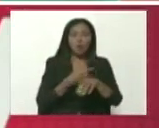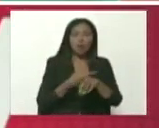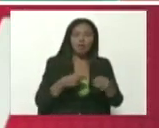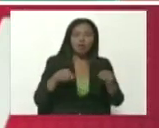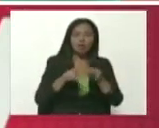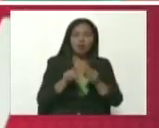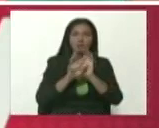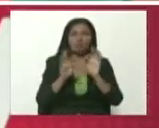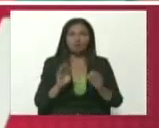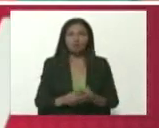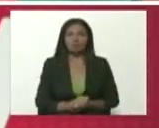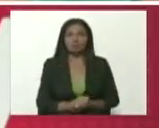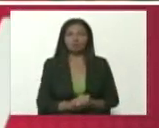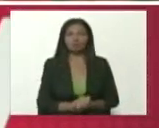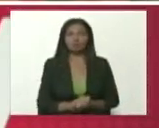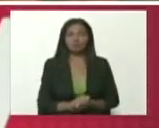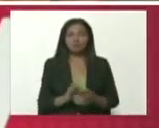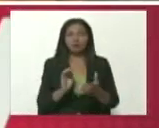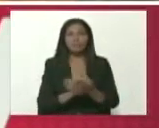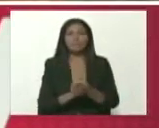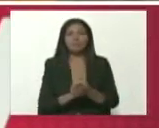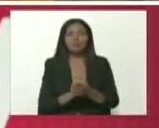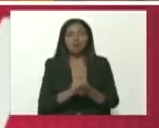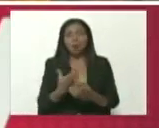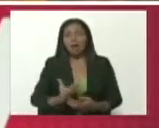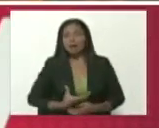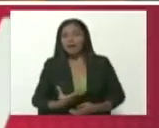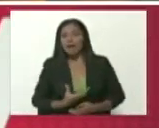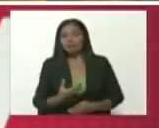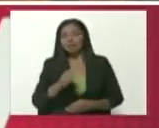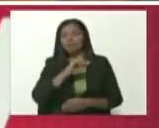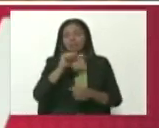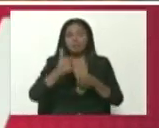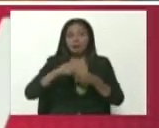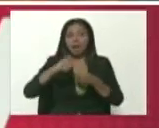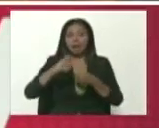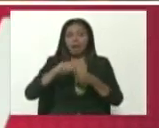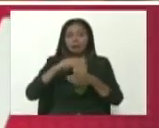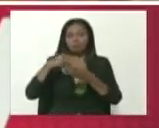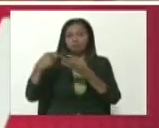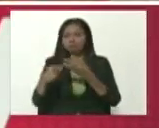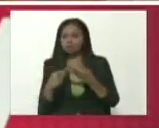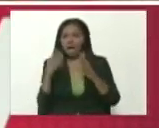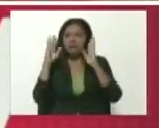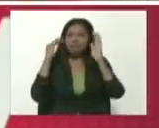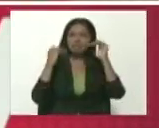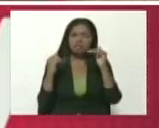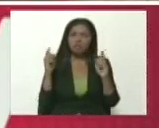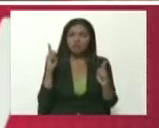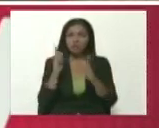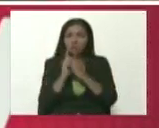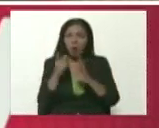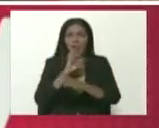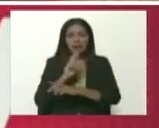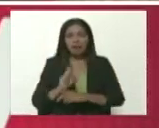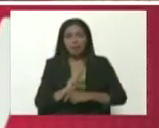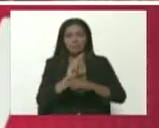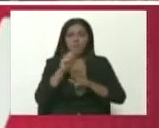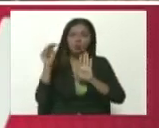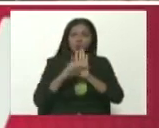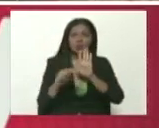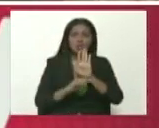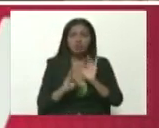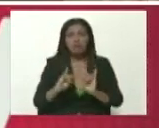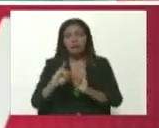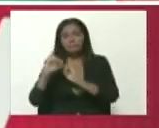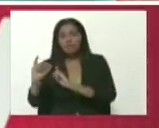Prieto, el camarada alcalde Dirwin Arrieta, porque esos casos serán atendidos de inmediato por instrucciones de